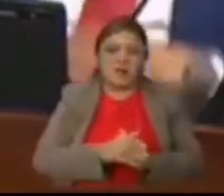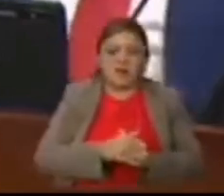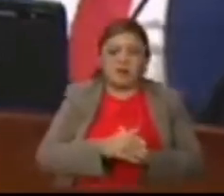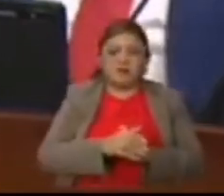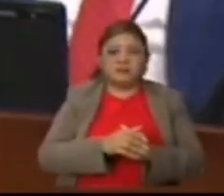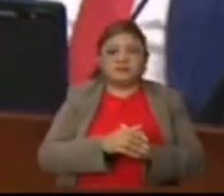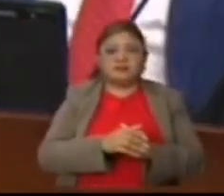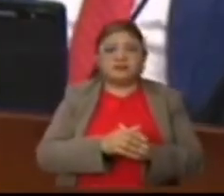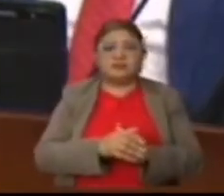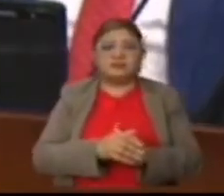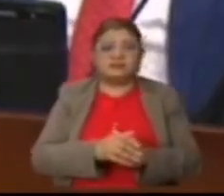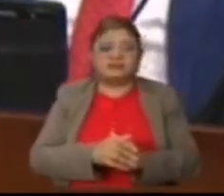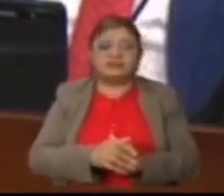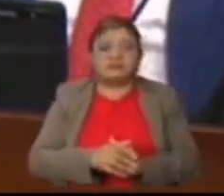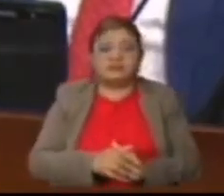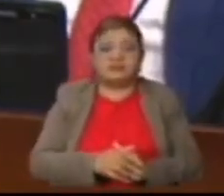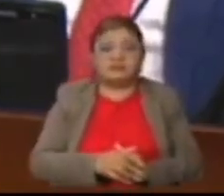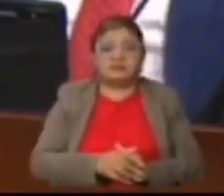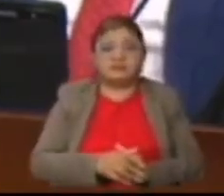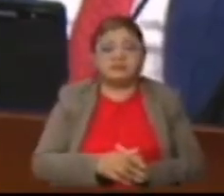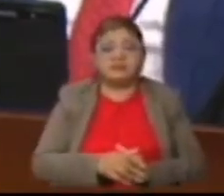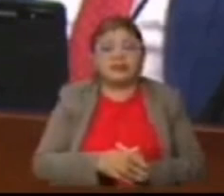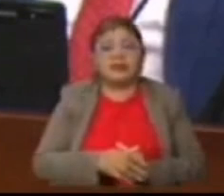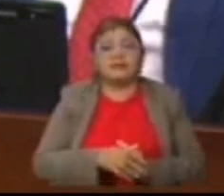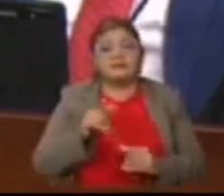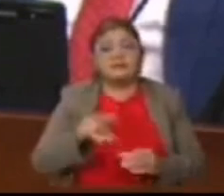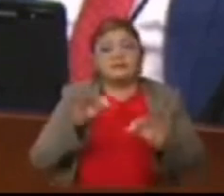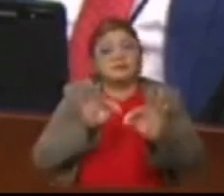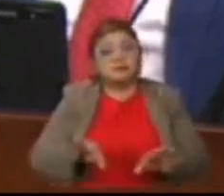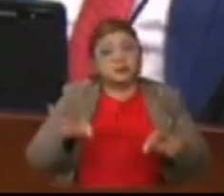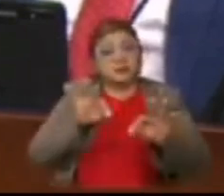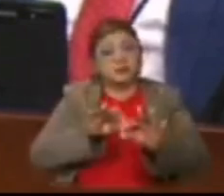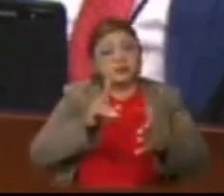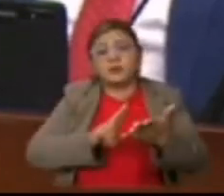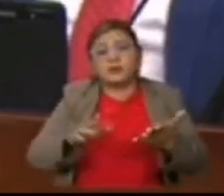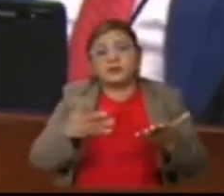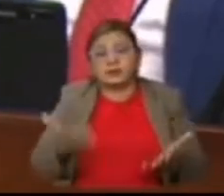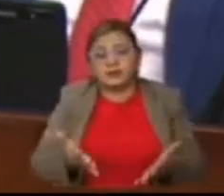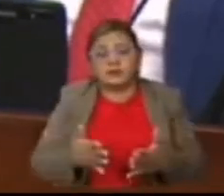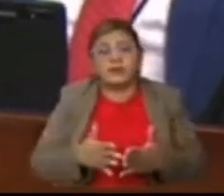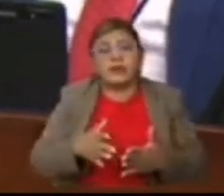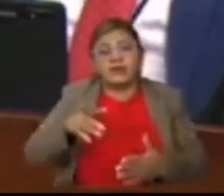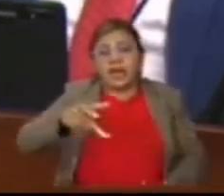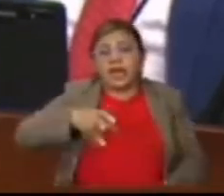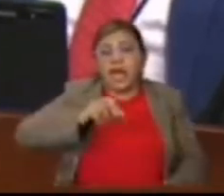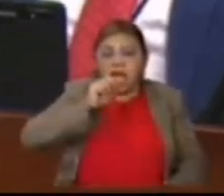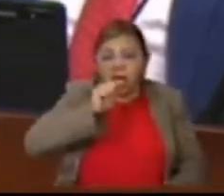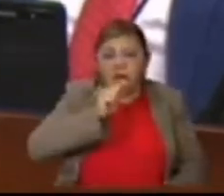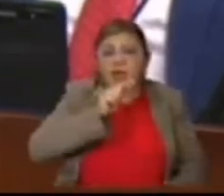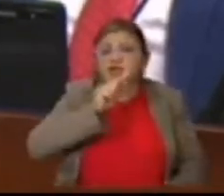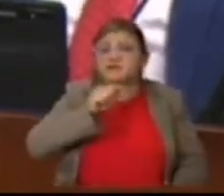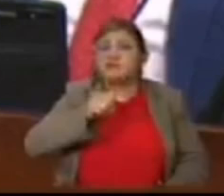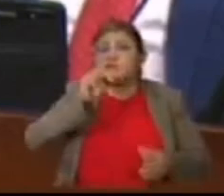todas las medidas de conservación y el uso adecuado para que el mismo pueda llegar de